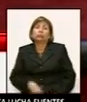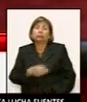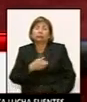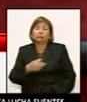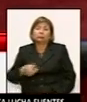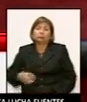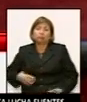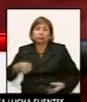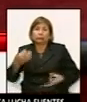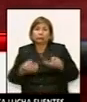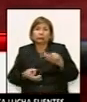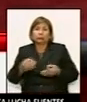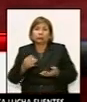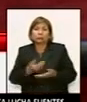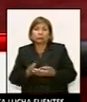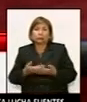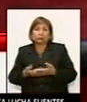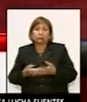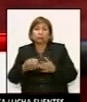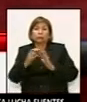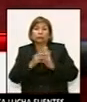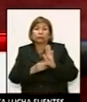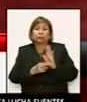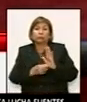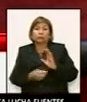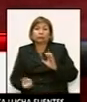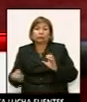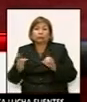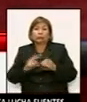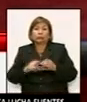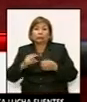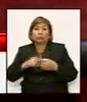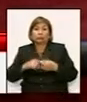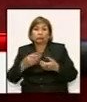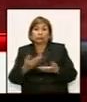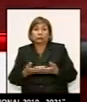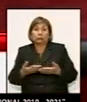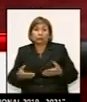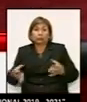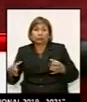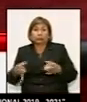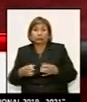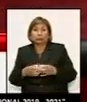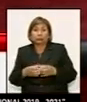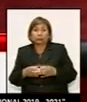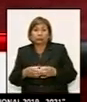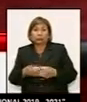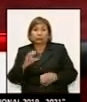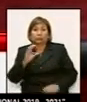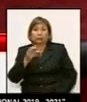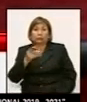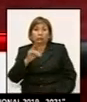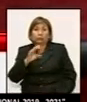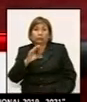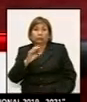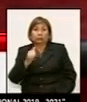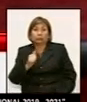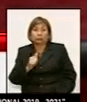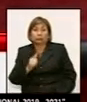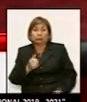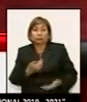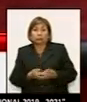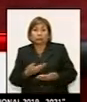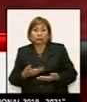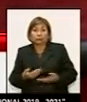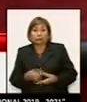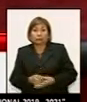Comisión de Justicia ha hecho mención de un proyecto que se acumula, en este caso, la autoría de la congresista Choquehuanca. Por ende,